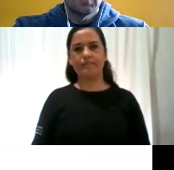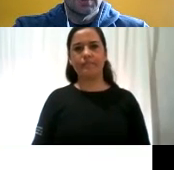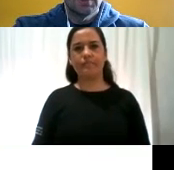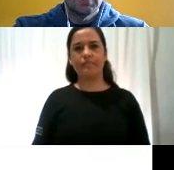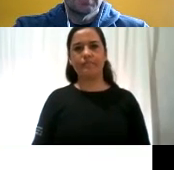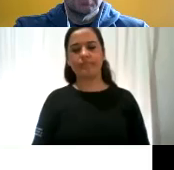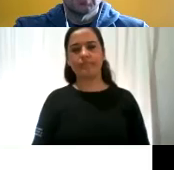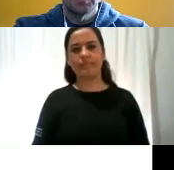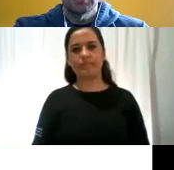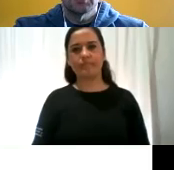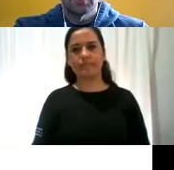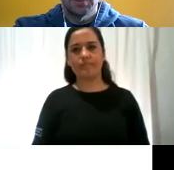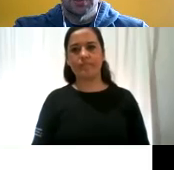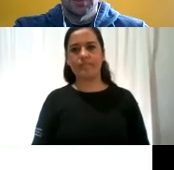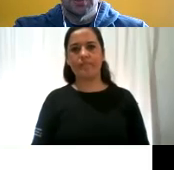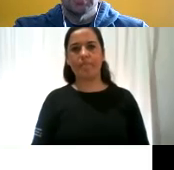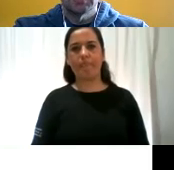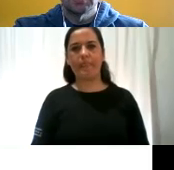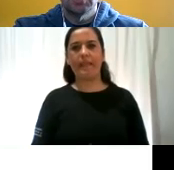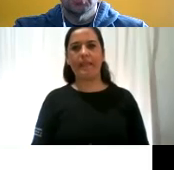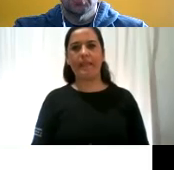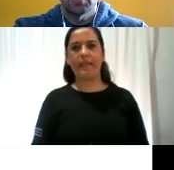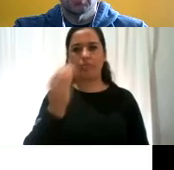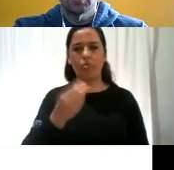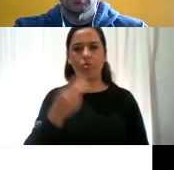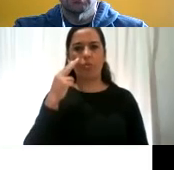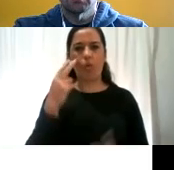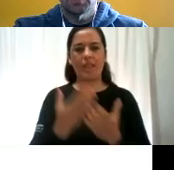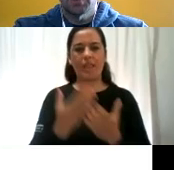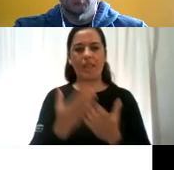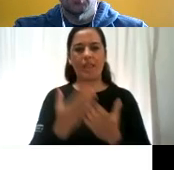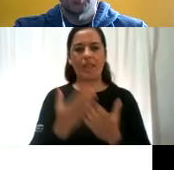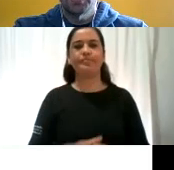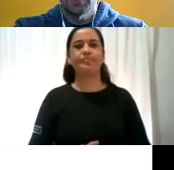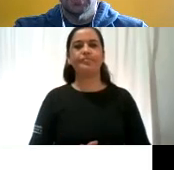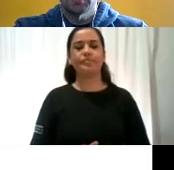¿Qué es lo que quiere decir con eso? Es que si yo